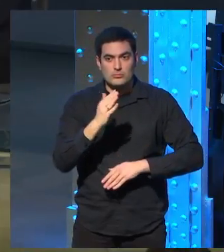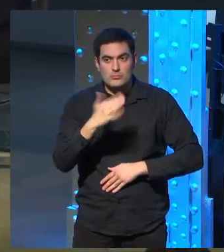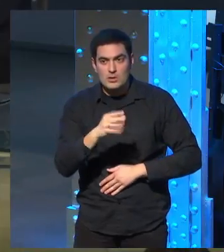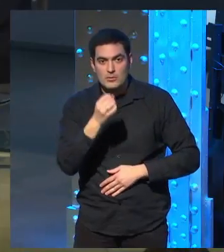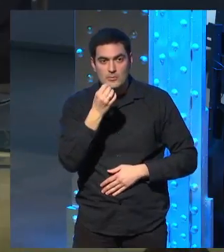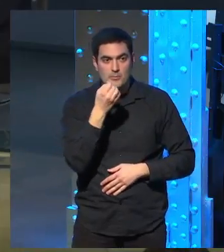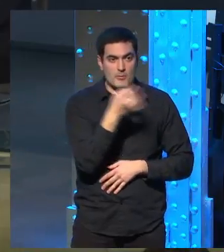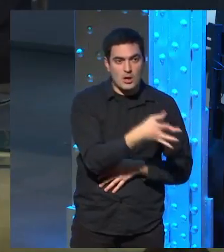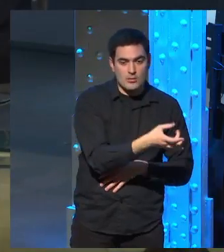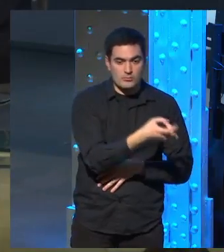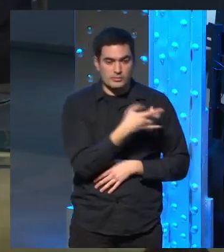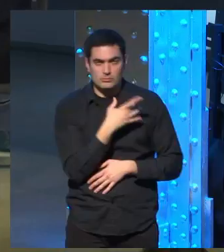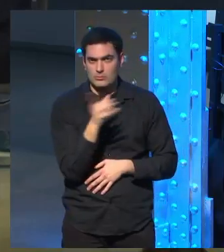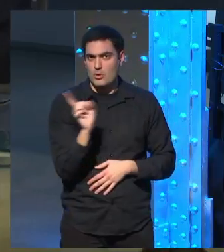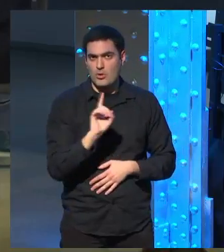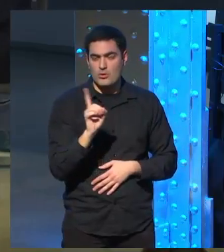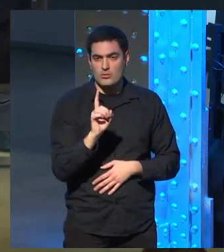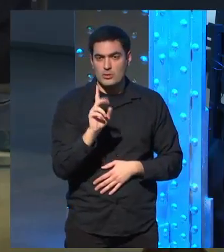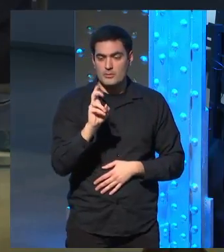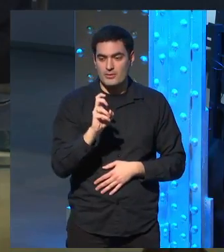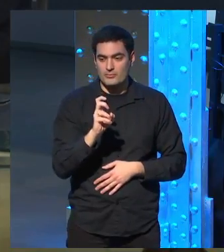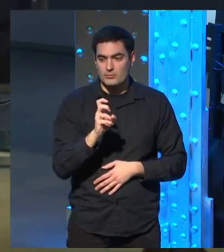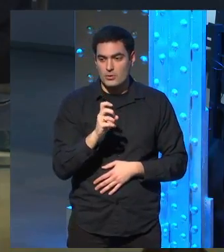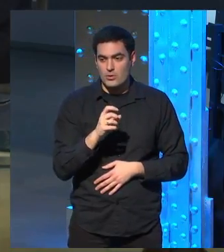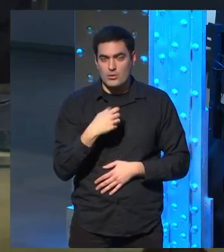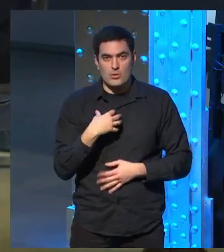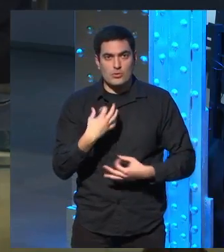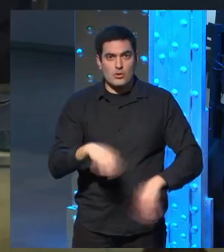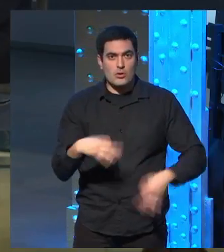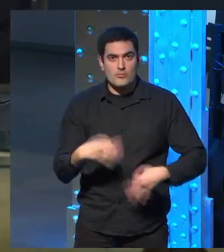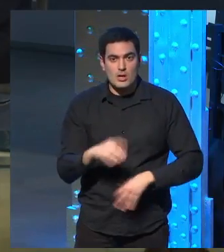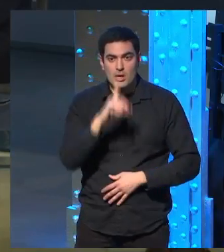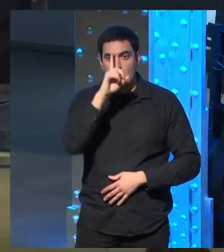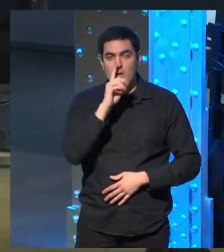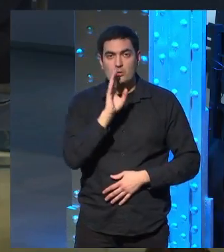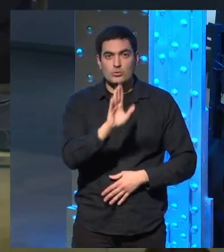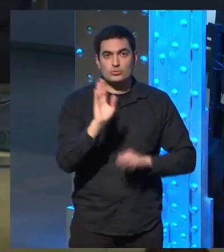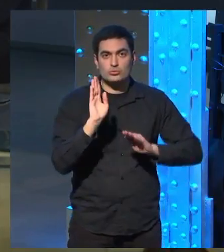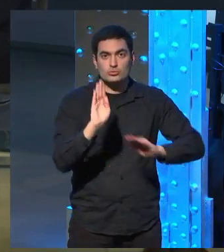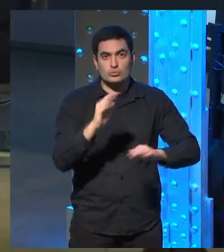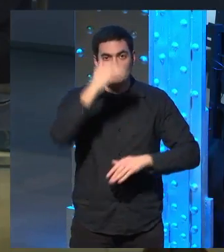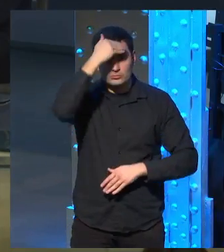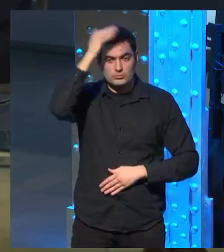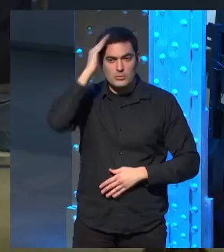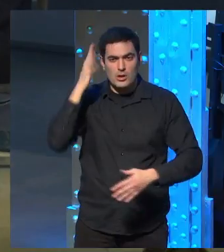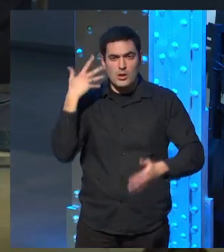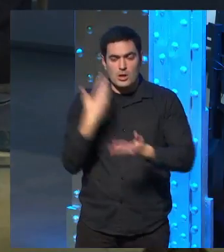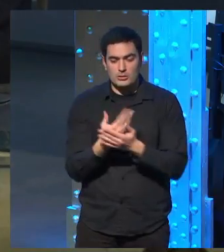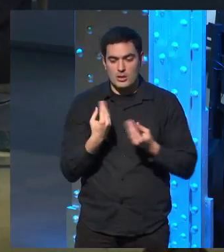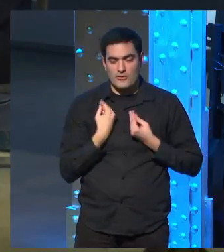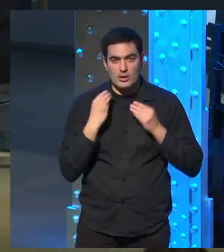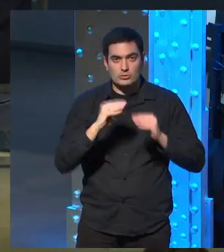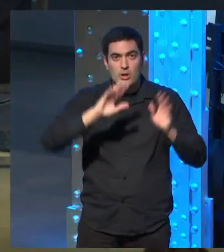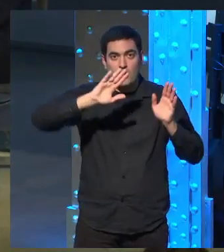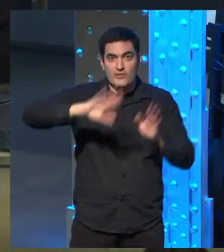mejor que la otra, ¿no? Pero cuando hablabas del genio modesto y de la actitud que tuvo Bartók hasta el final de sus días,